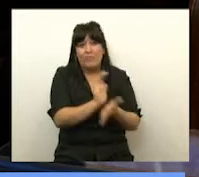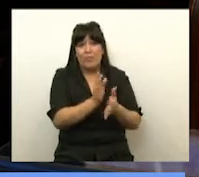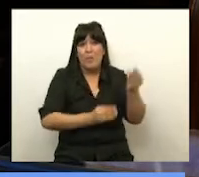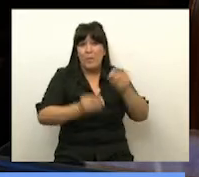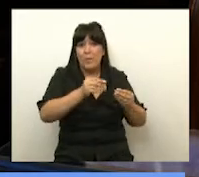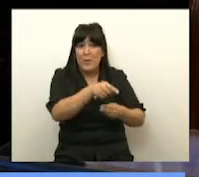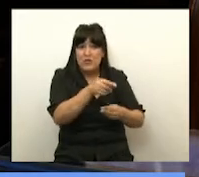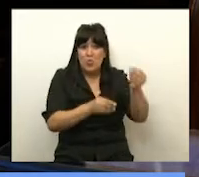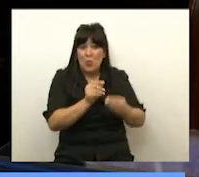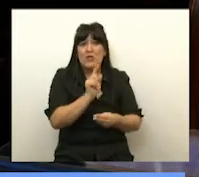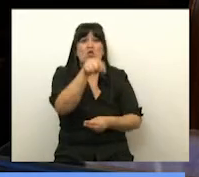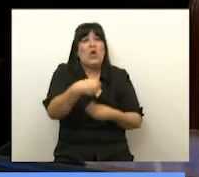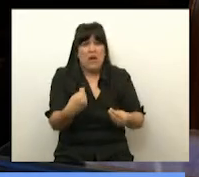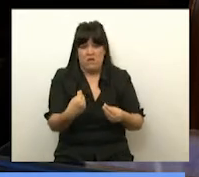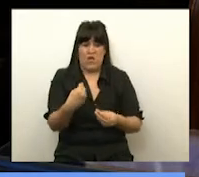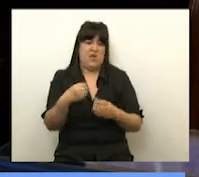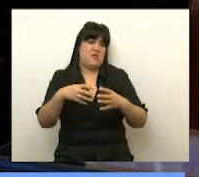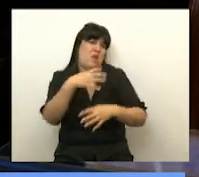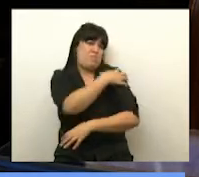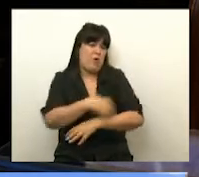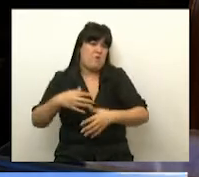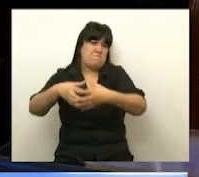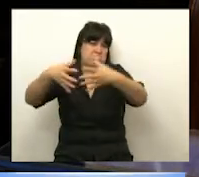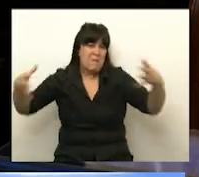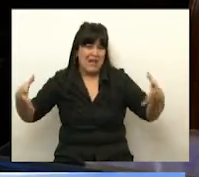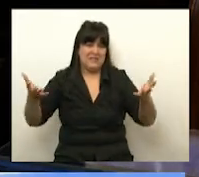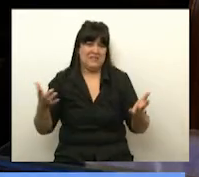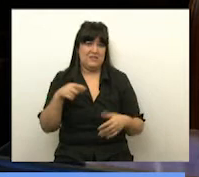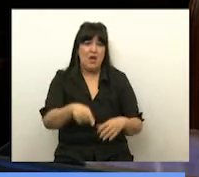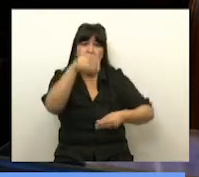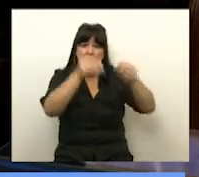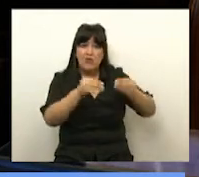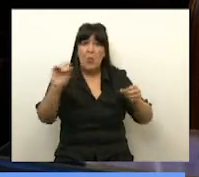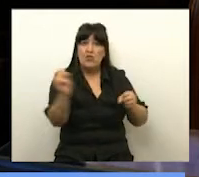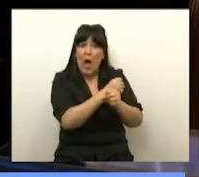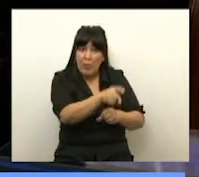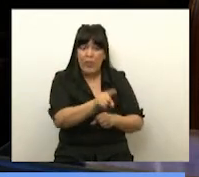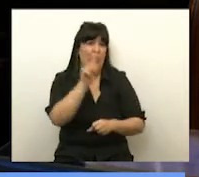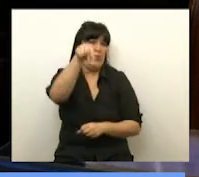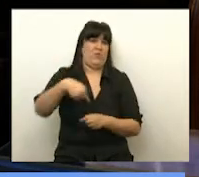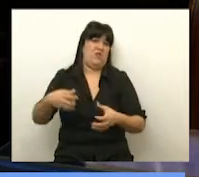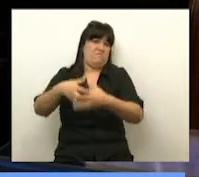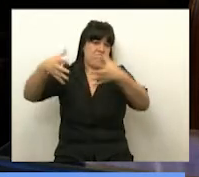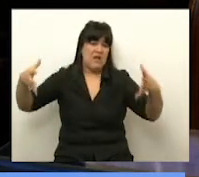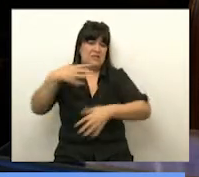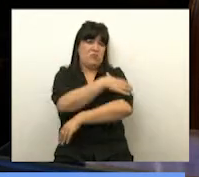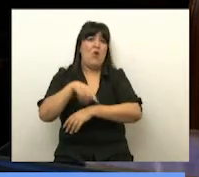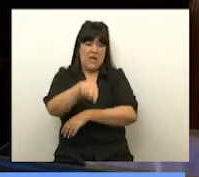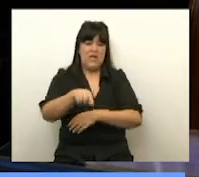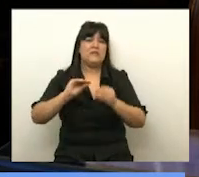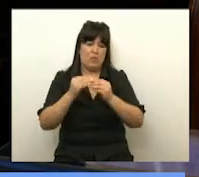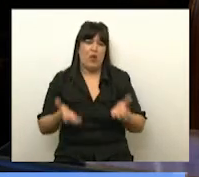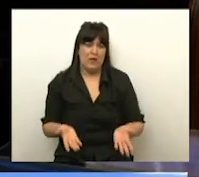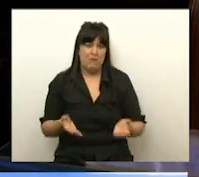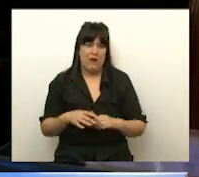consagra es la pobreza, estructura la pobreza en la República Argentina. Y este es el problema que nosotros vemos.